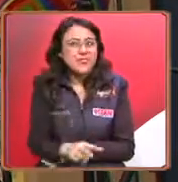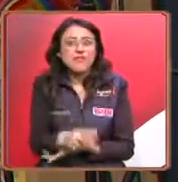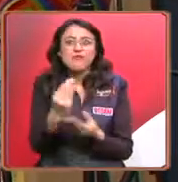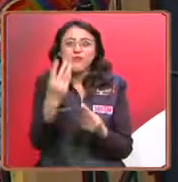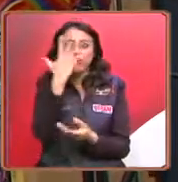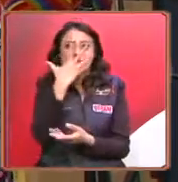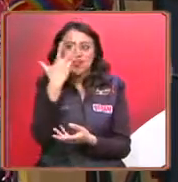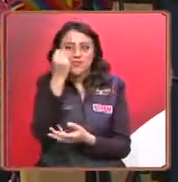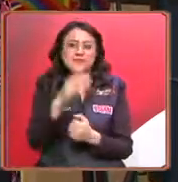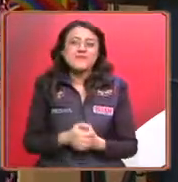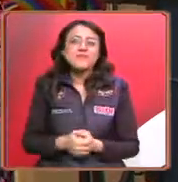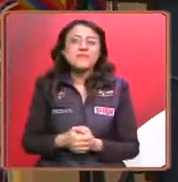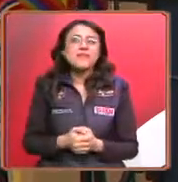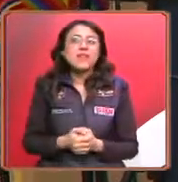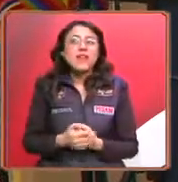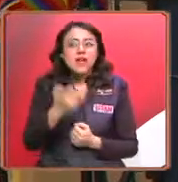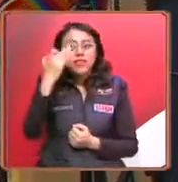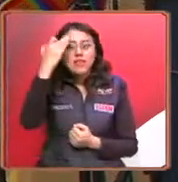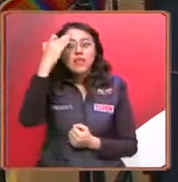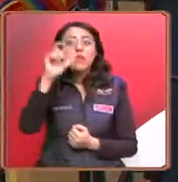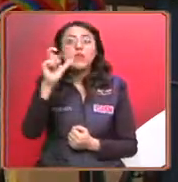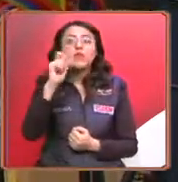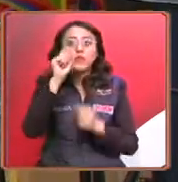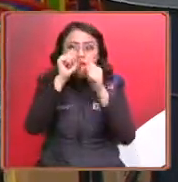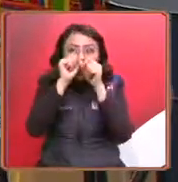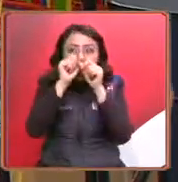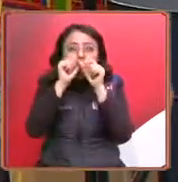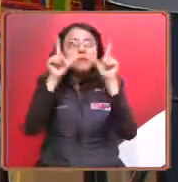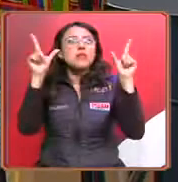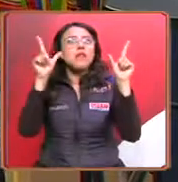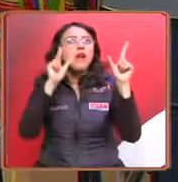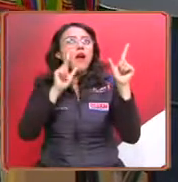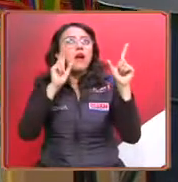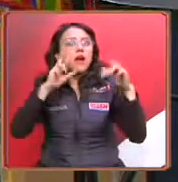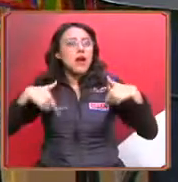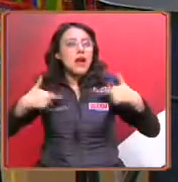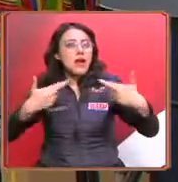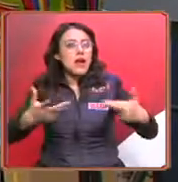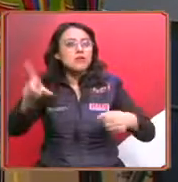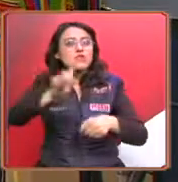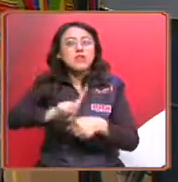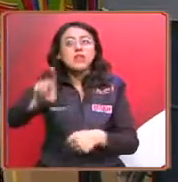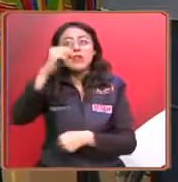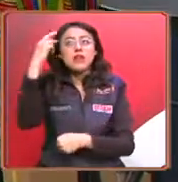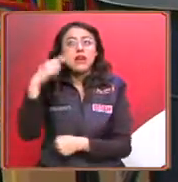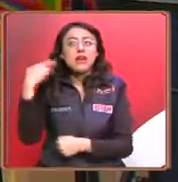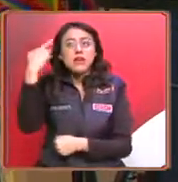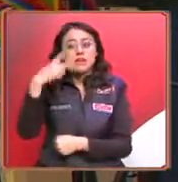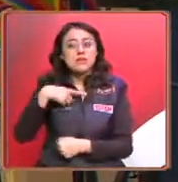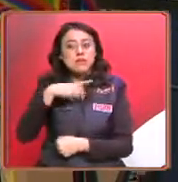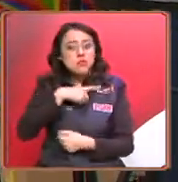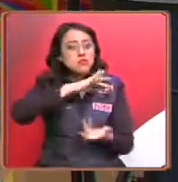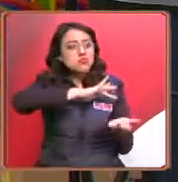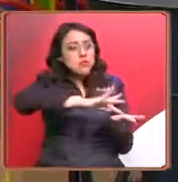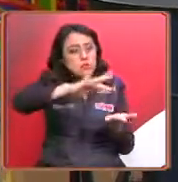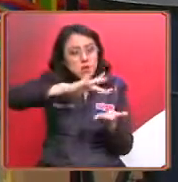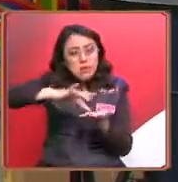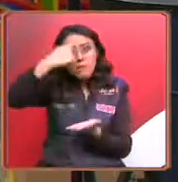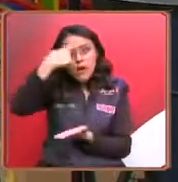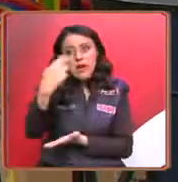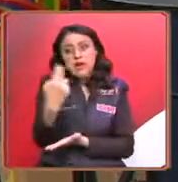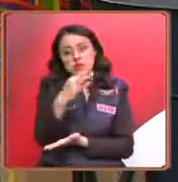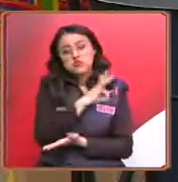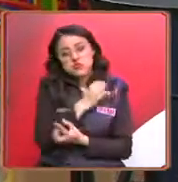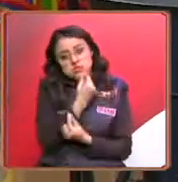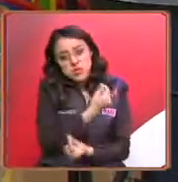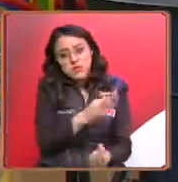aparte, ese momento mágico cuando te despiertas y ves tus regalos en el Día de Reyes, pues hay que ayudar a que niños que lo necesitan lo